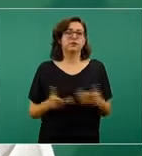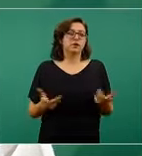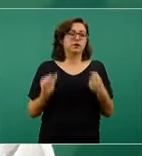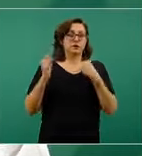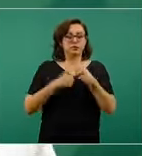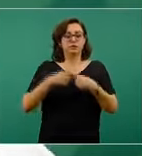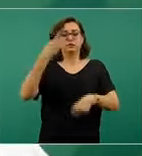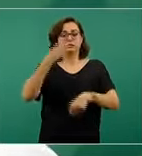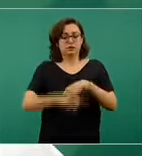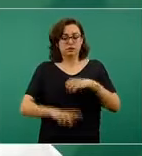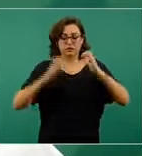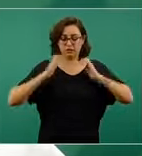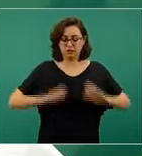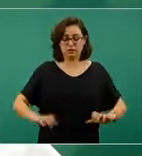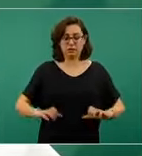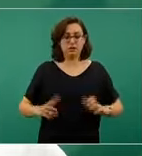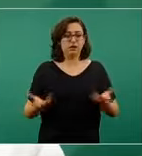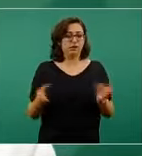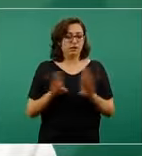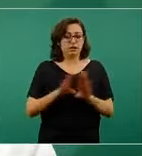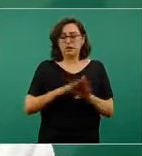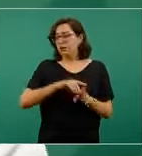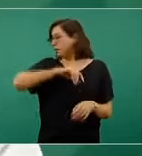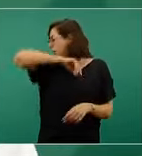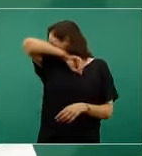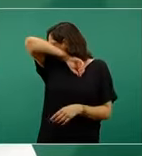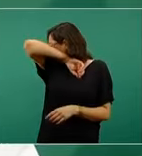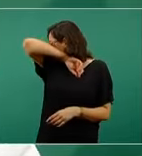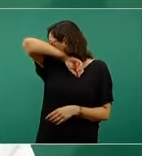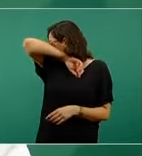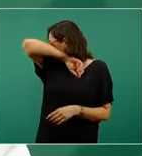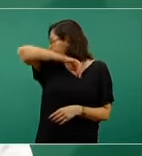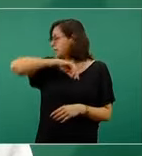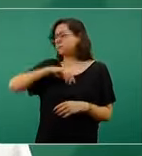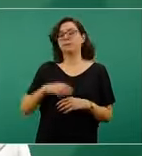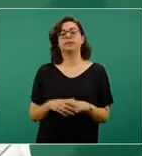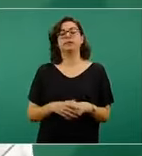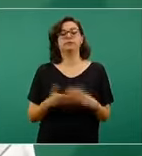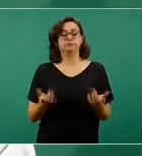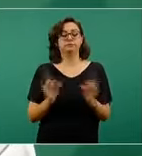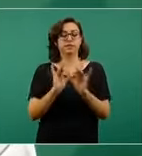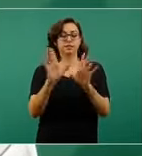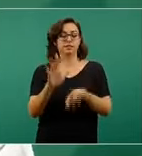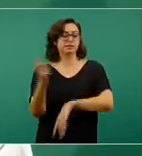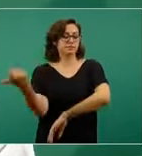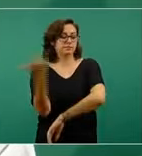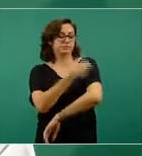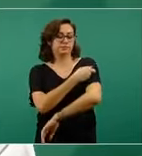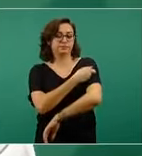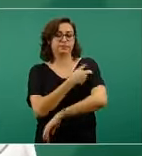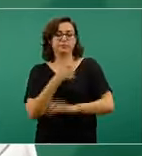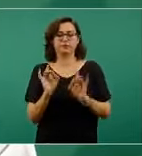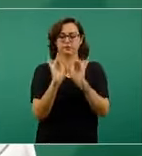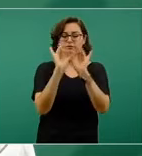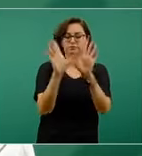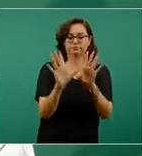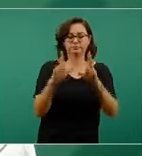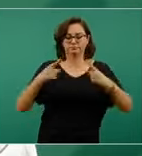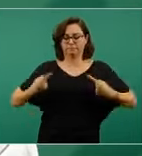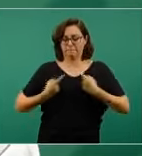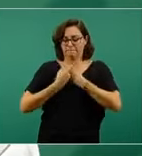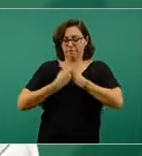o patológica del organismo humano ante una sustancia generalmente extraña, externa al